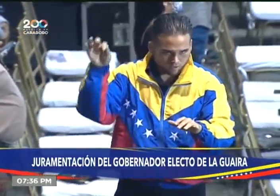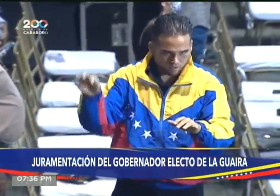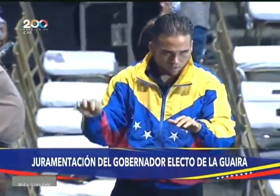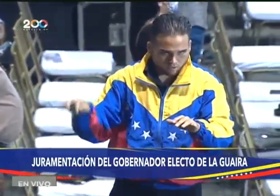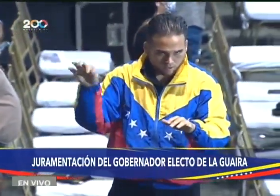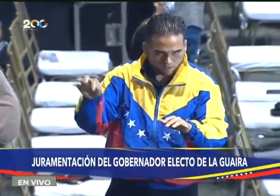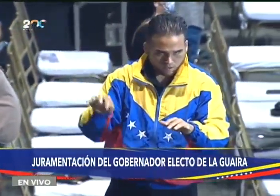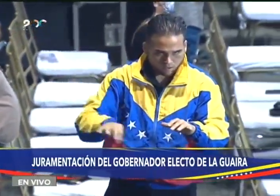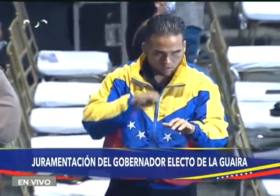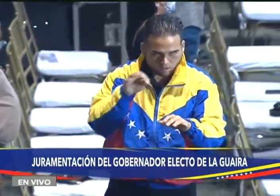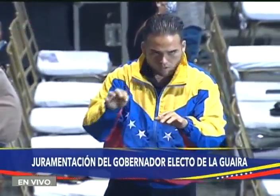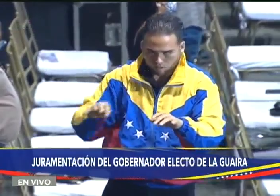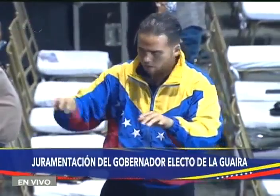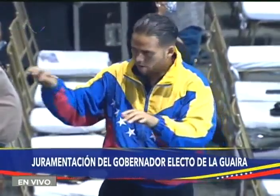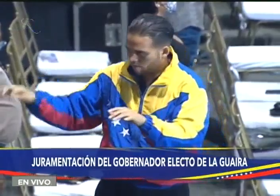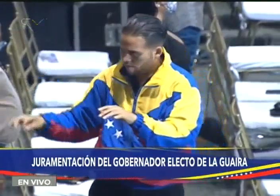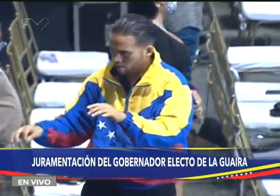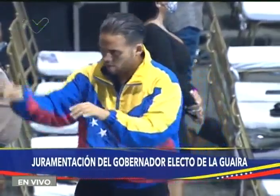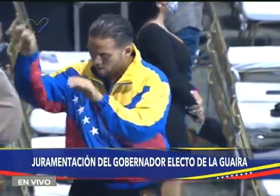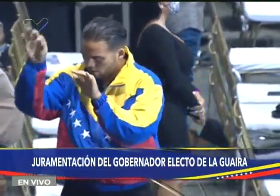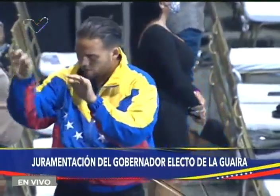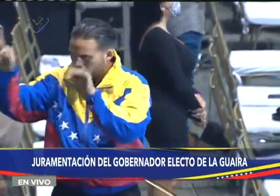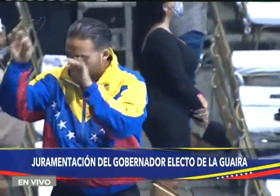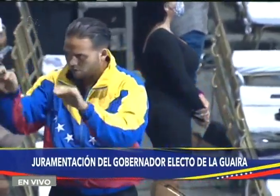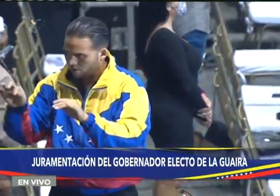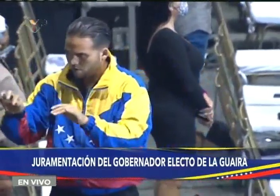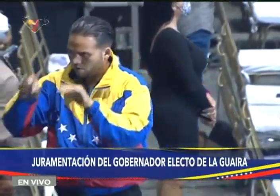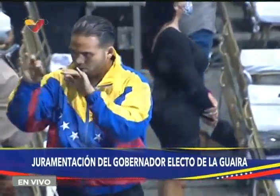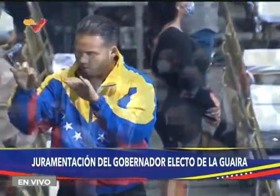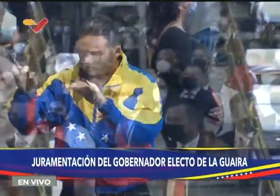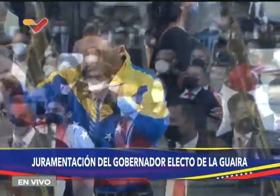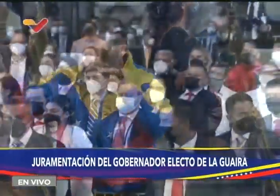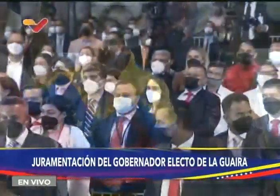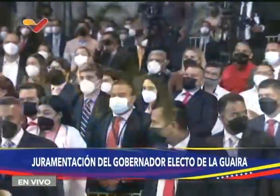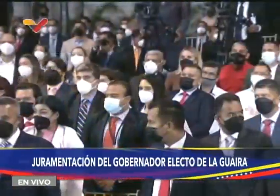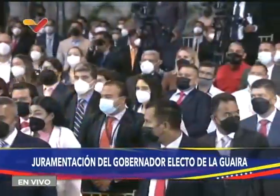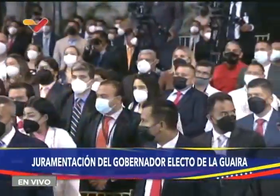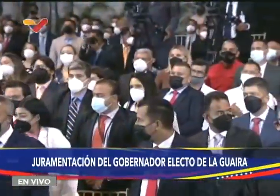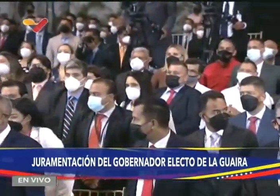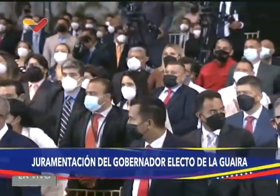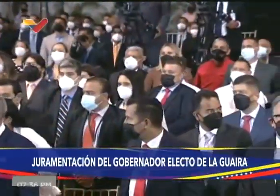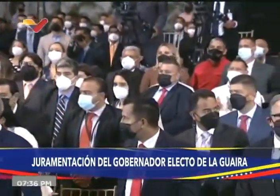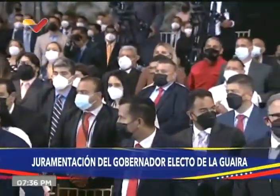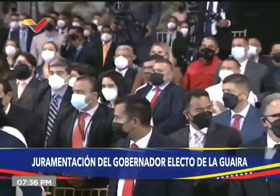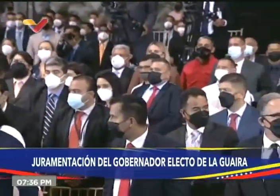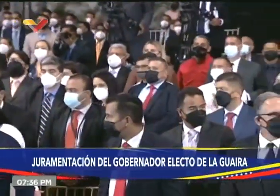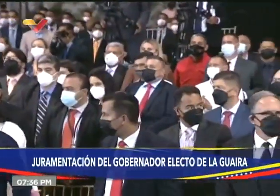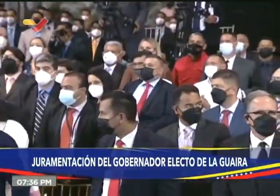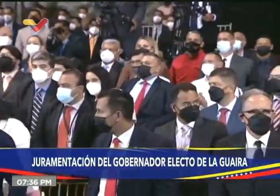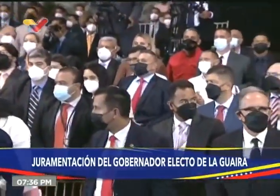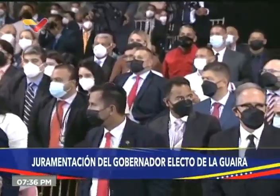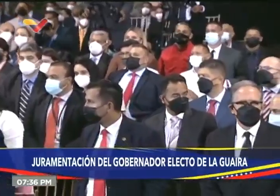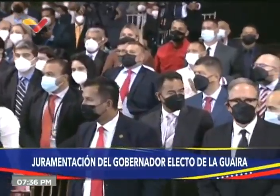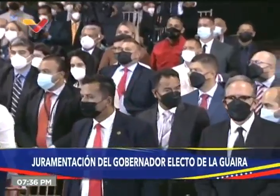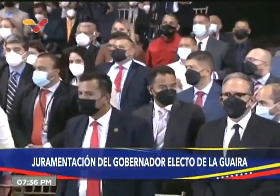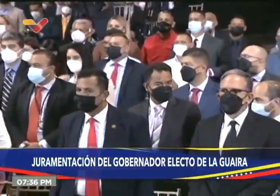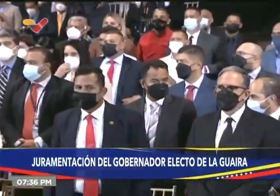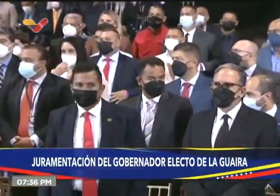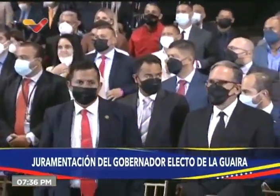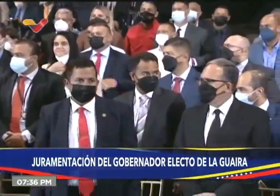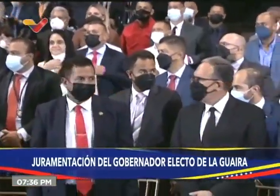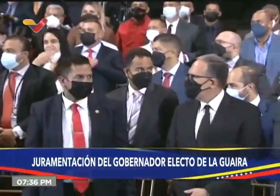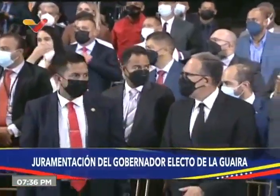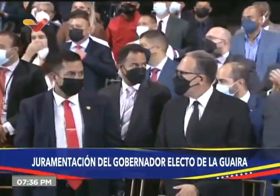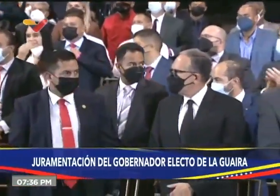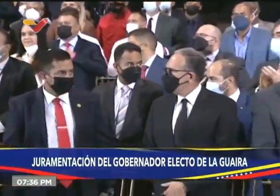Moros, en compañía de la primera combatiente y diputada de la Asamblea Nacional, doctora Cilia Flores de Maduro. Observamos a través